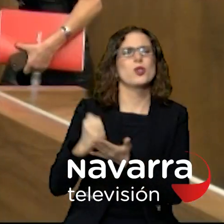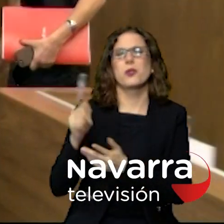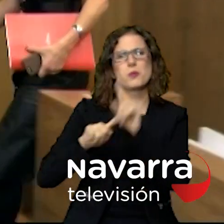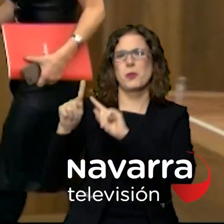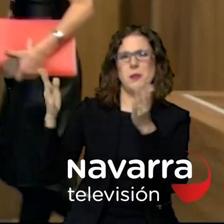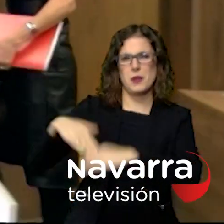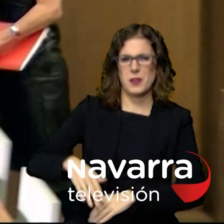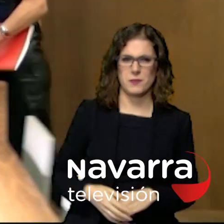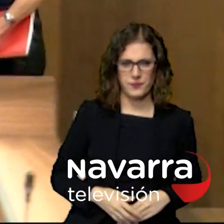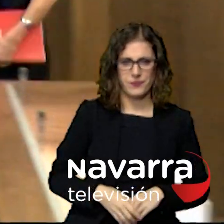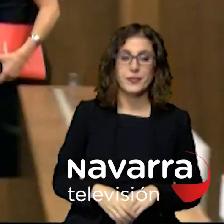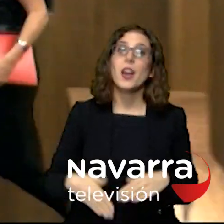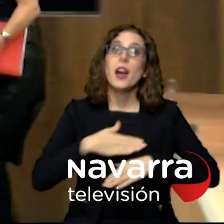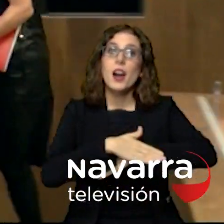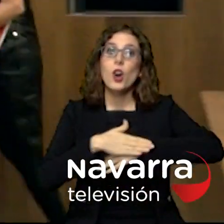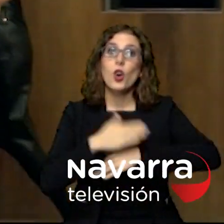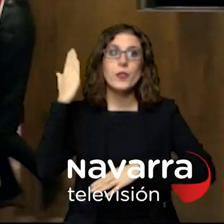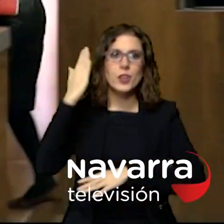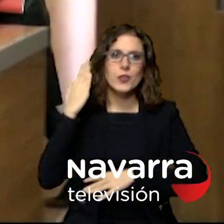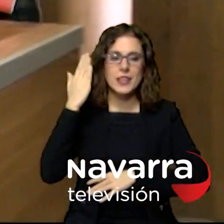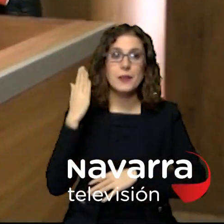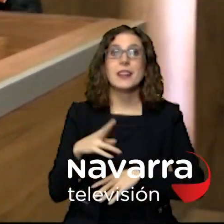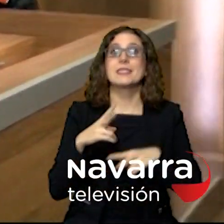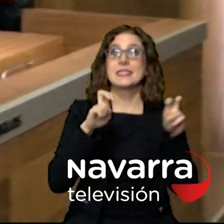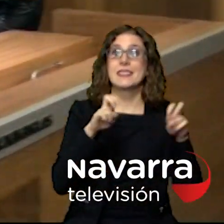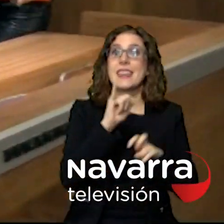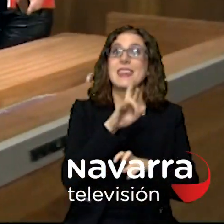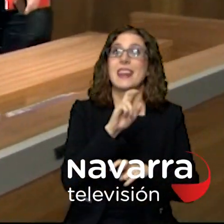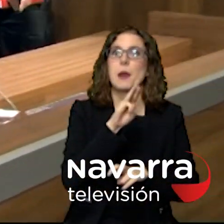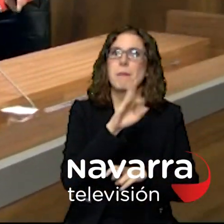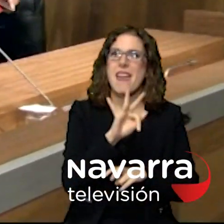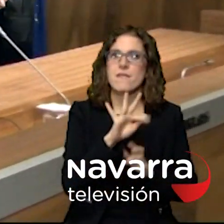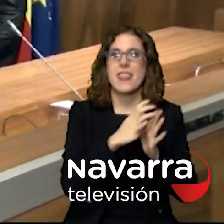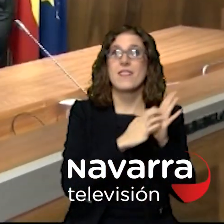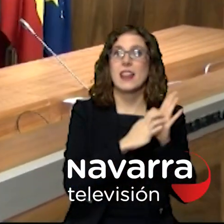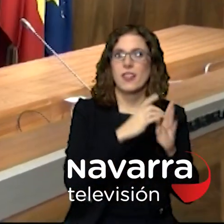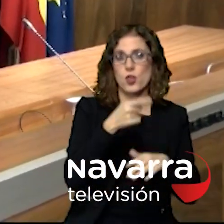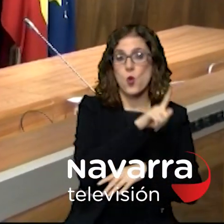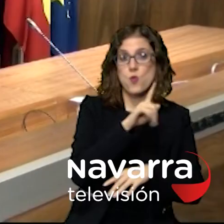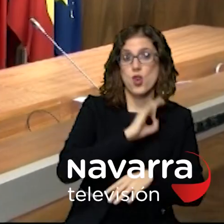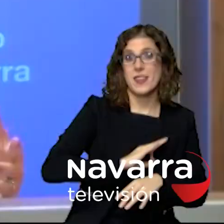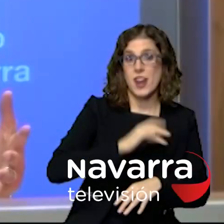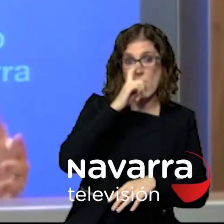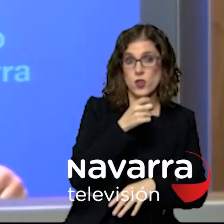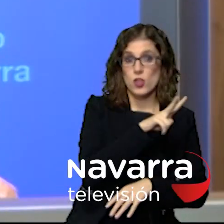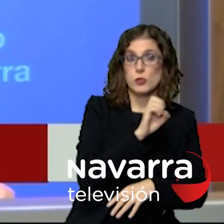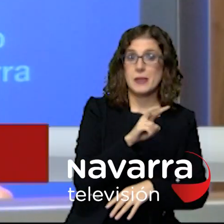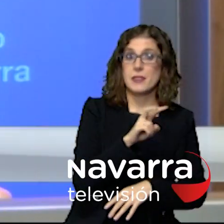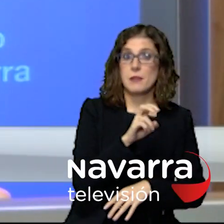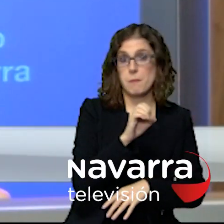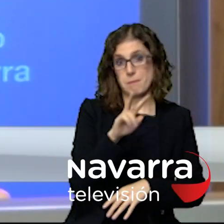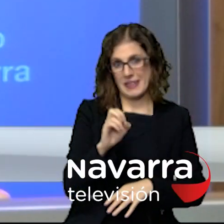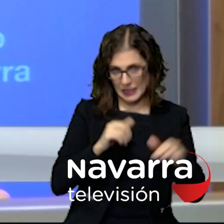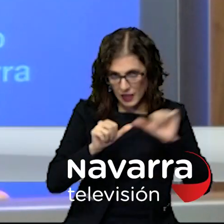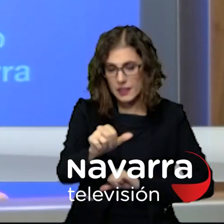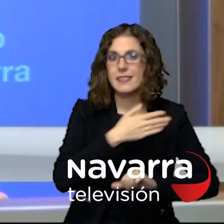El gobierno de Navarra quiere aprobar la deflactación de la tarifa del IRPF con efectos desde el 1 de enero de 2020. Intentar evitar que ese aumento